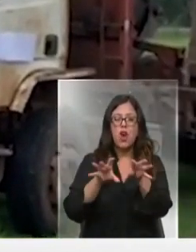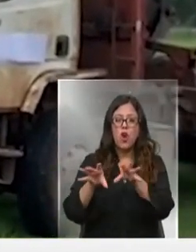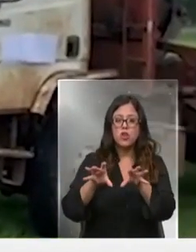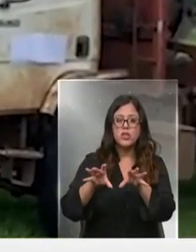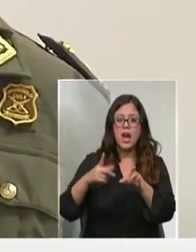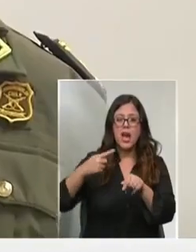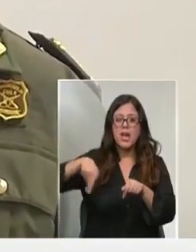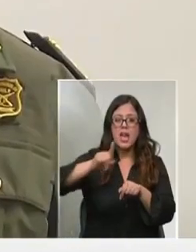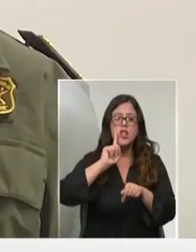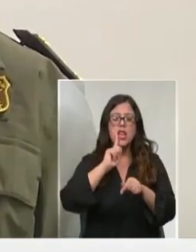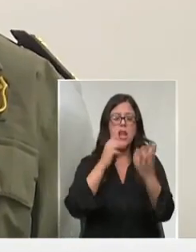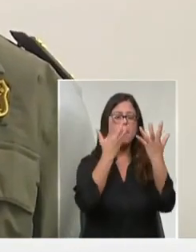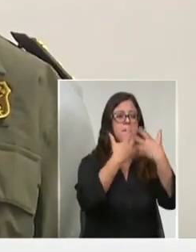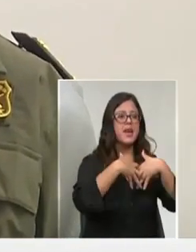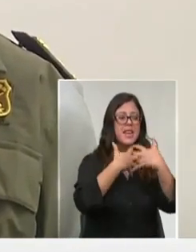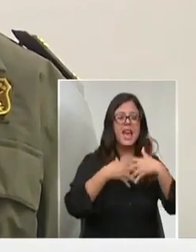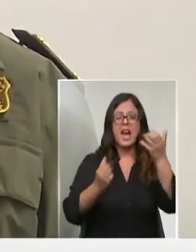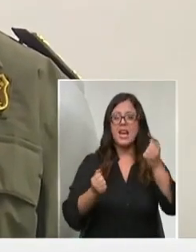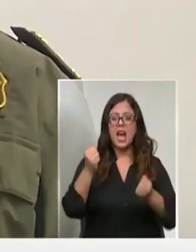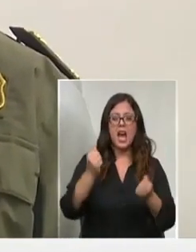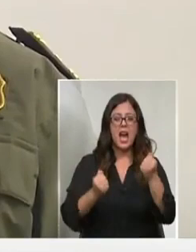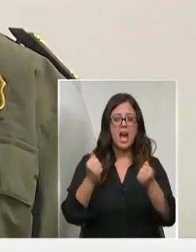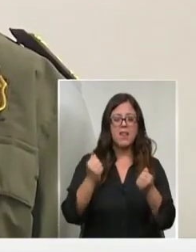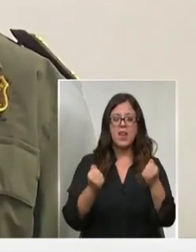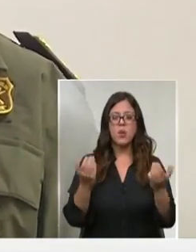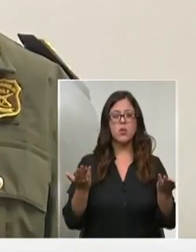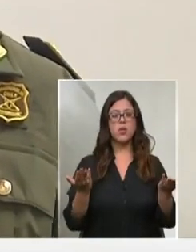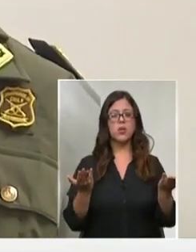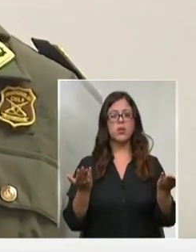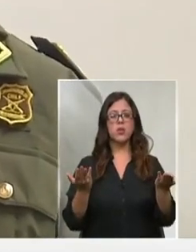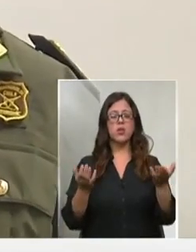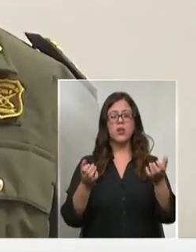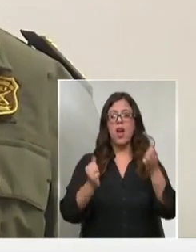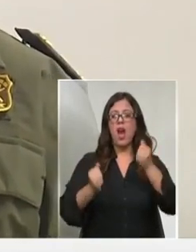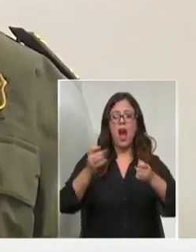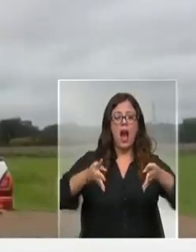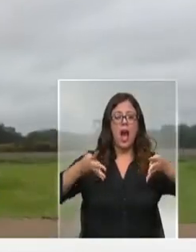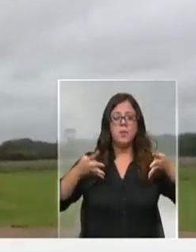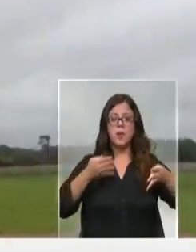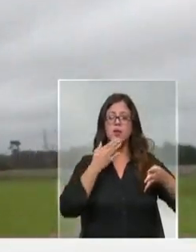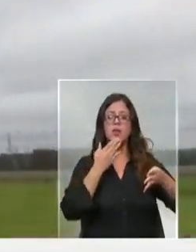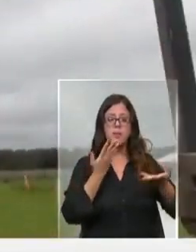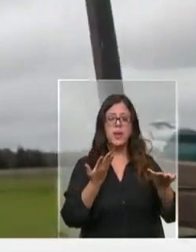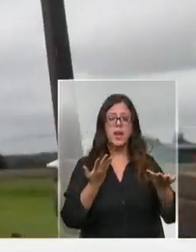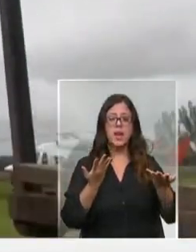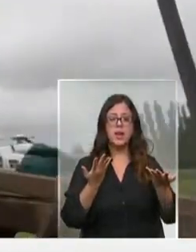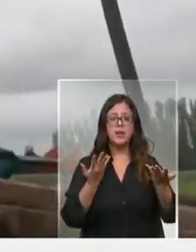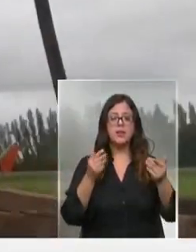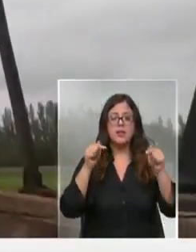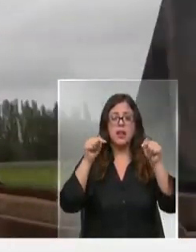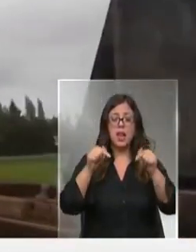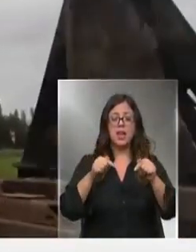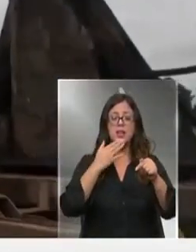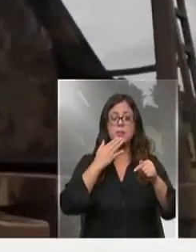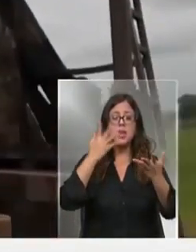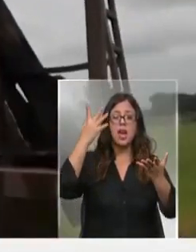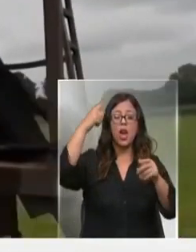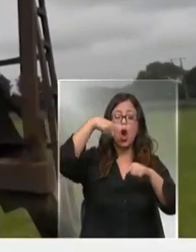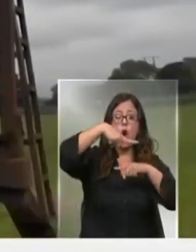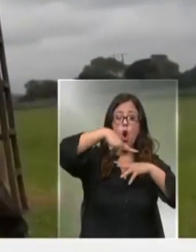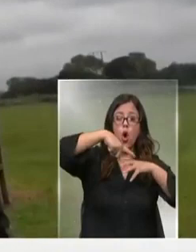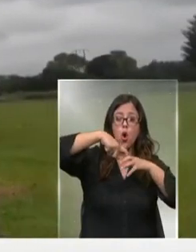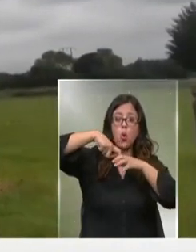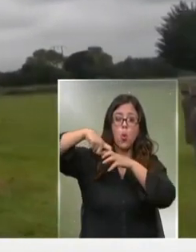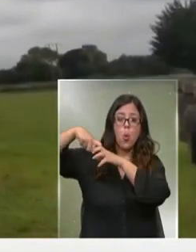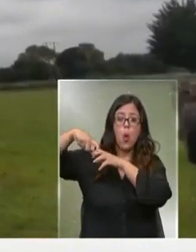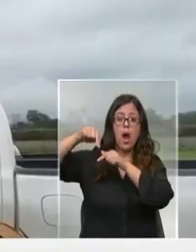tenían en maquinaria, ¿no es cierto?, vehículos, camiones, grúas autocargantes, que con la cual operaban, ¿no